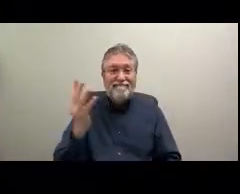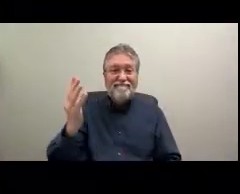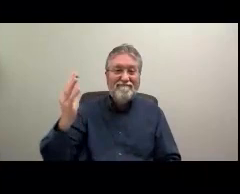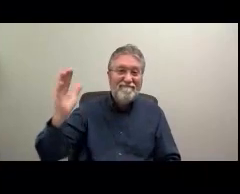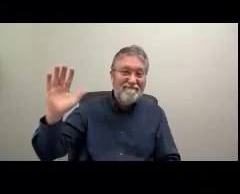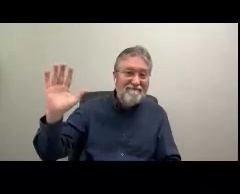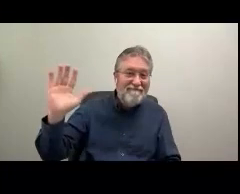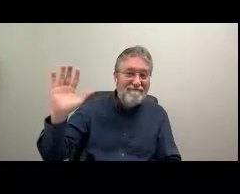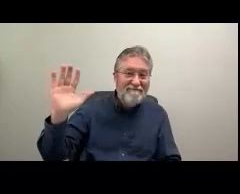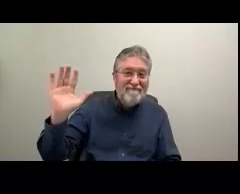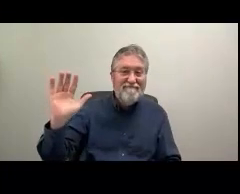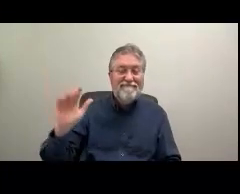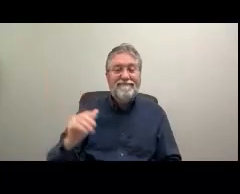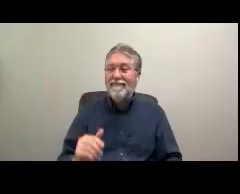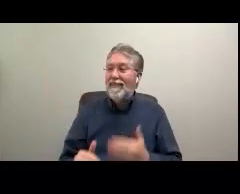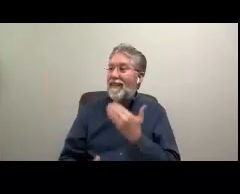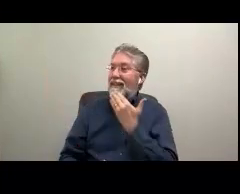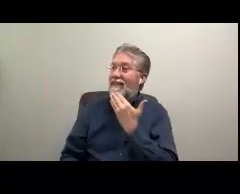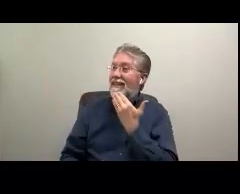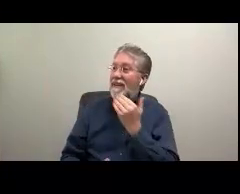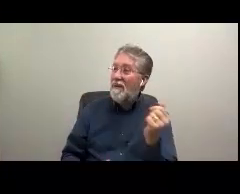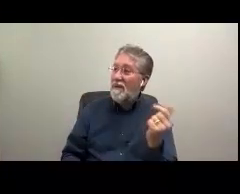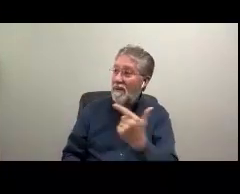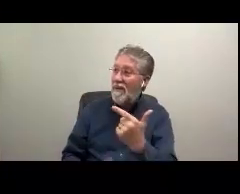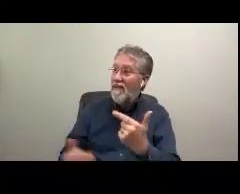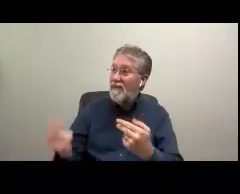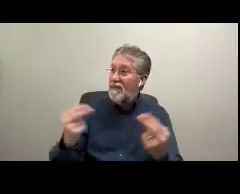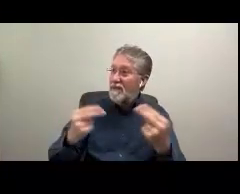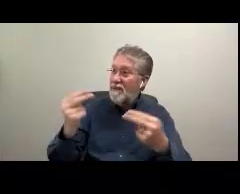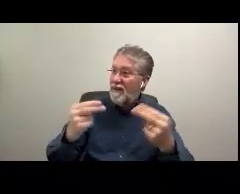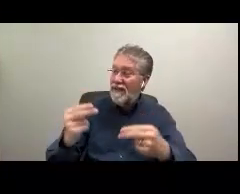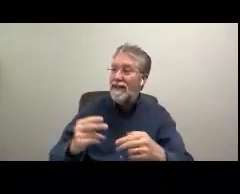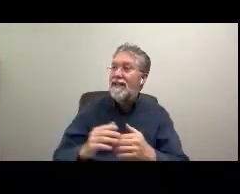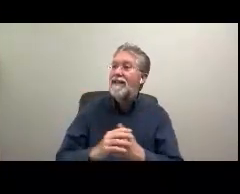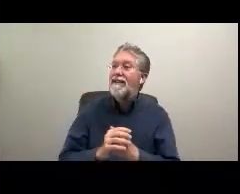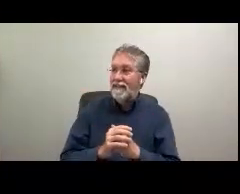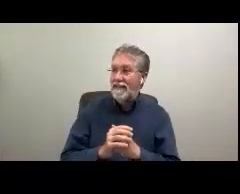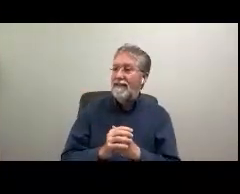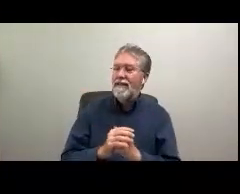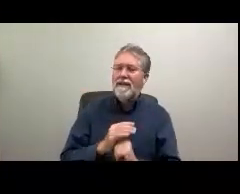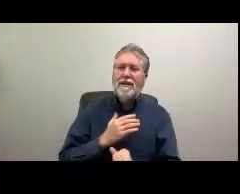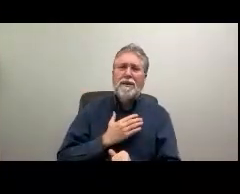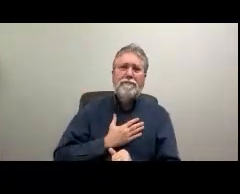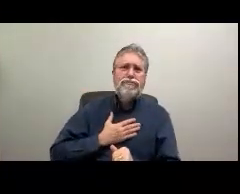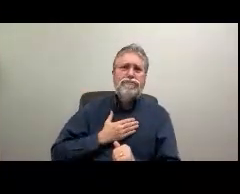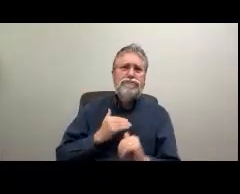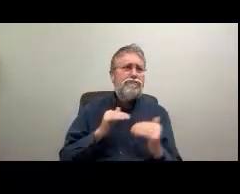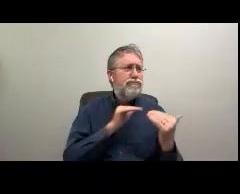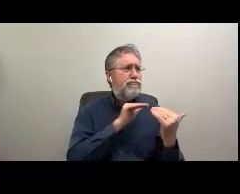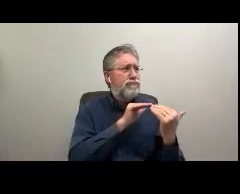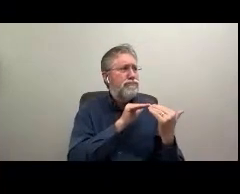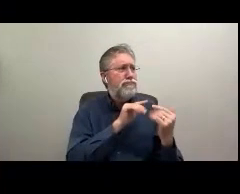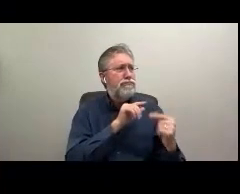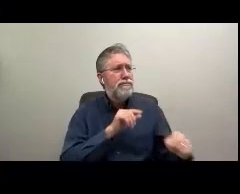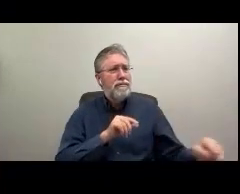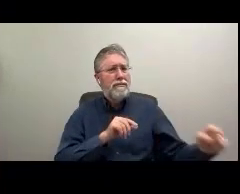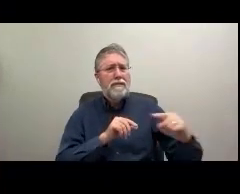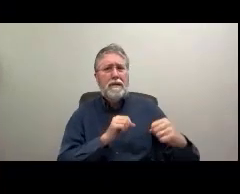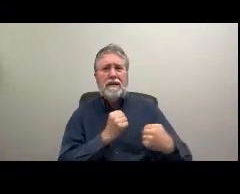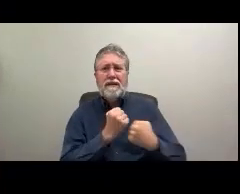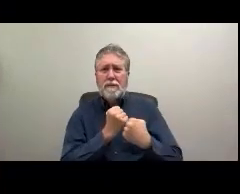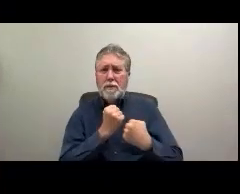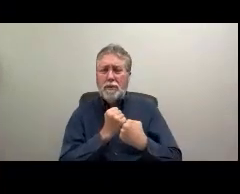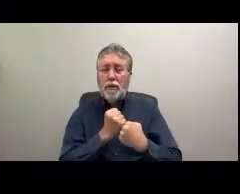Bueno, gracias a todos por asistir. Gracias a los increíbles colegas que tengo en el centro por toda la ayuda. Gracias por la